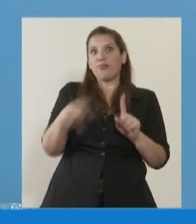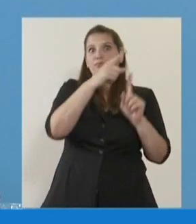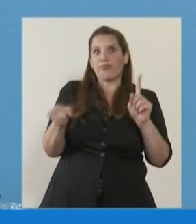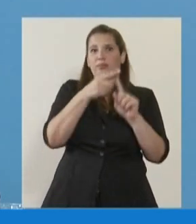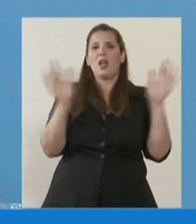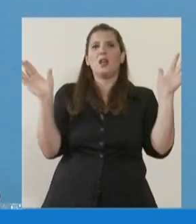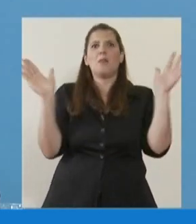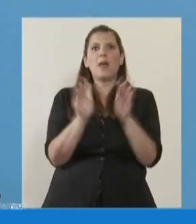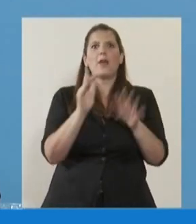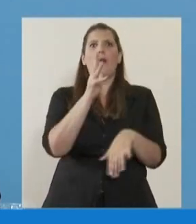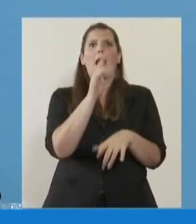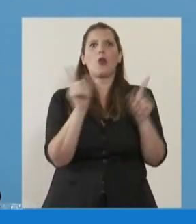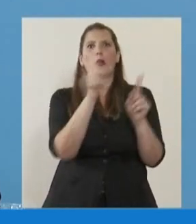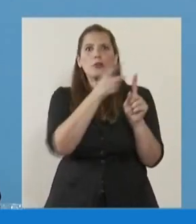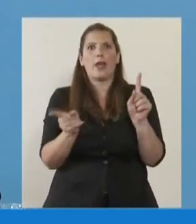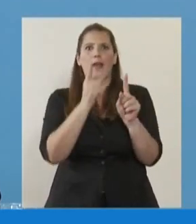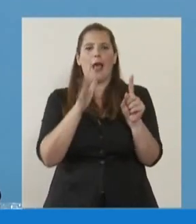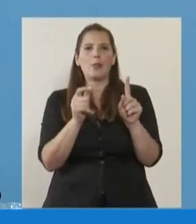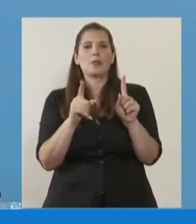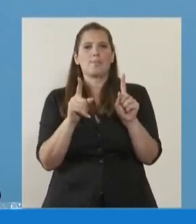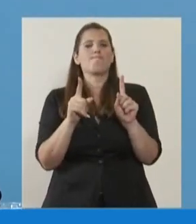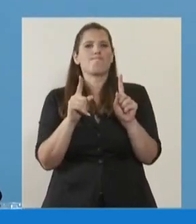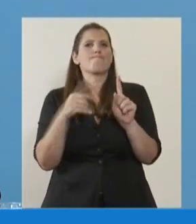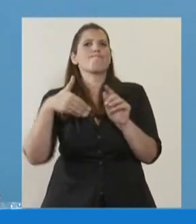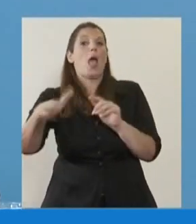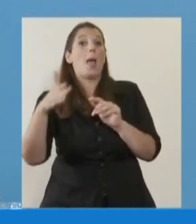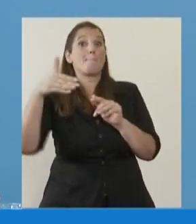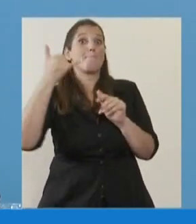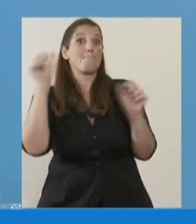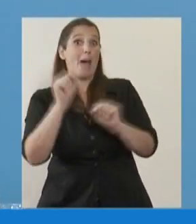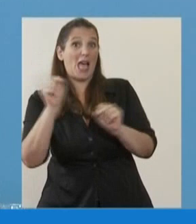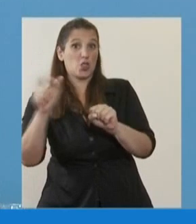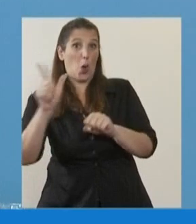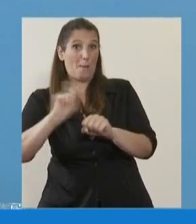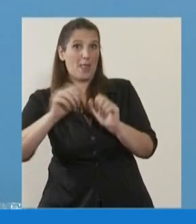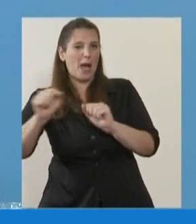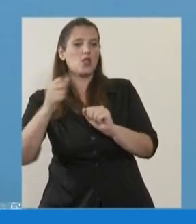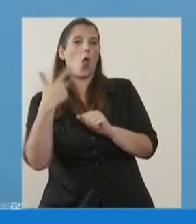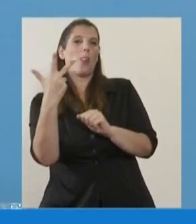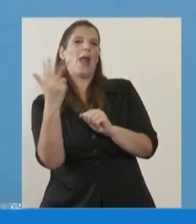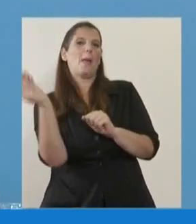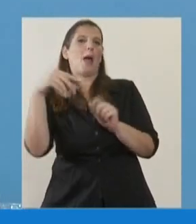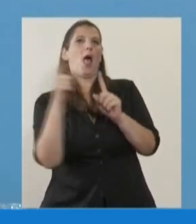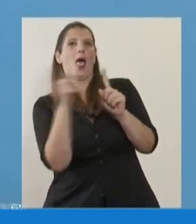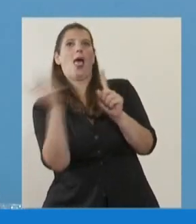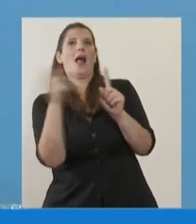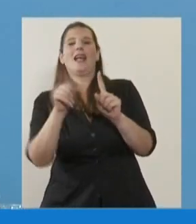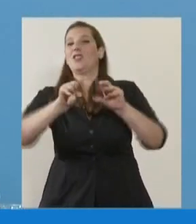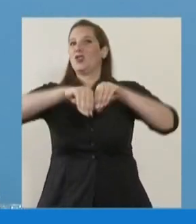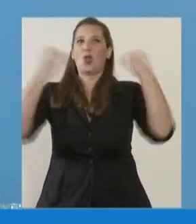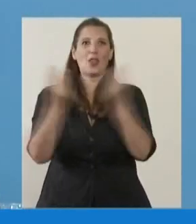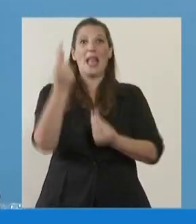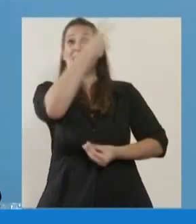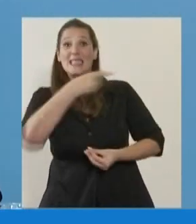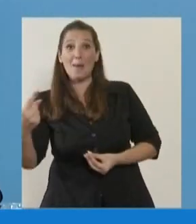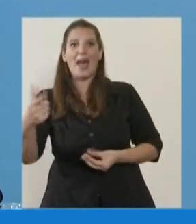a 14. Nosotros desde mayo vamos a estar sumando 3 frecuencias más, llevando a 17 frecuencias semanales,